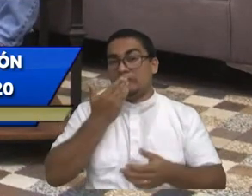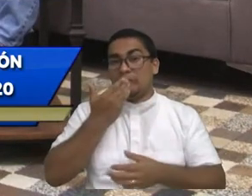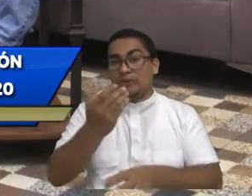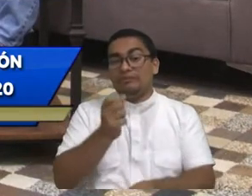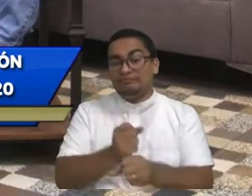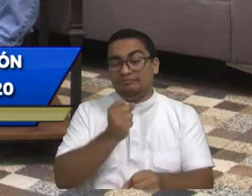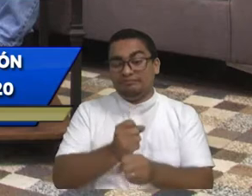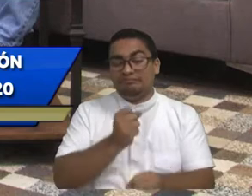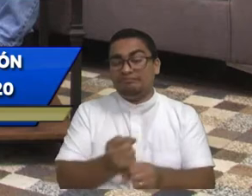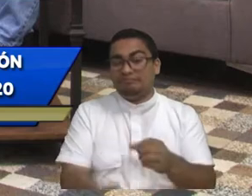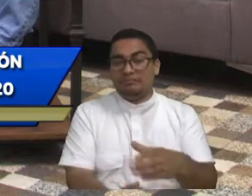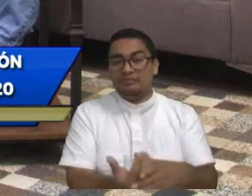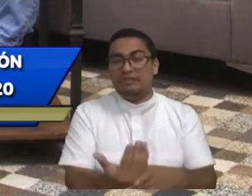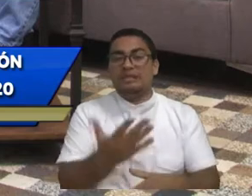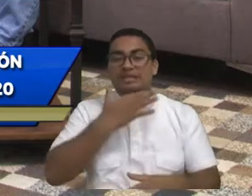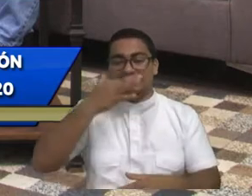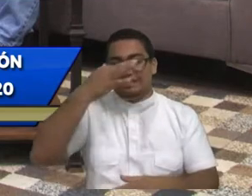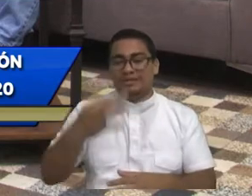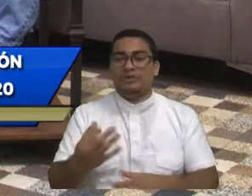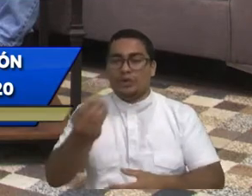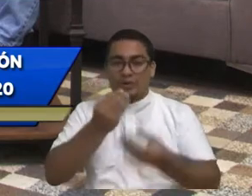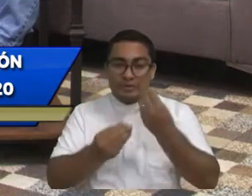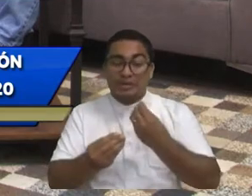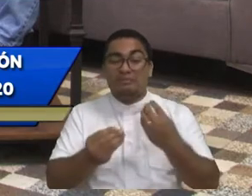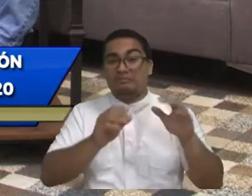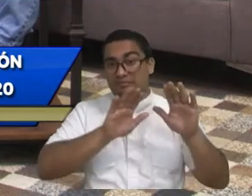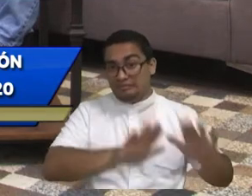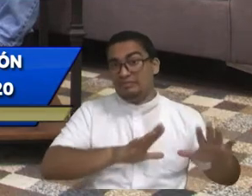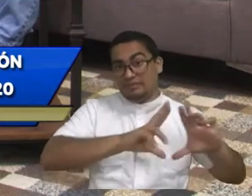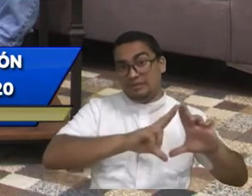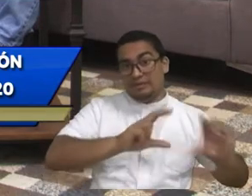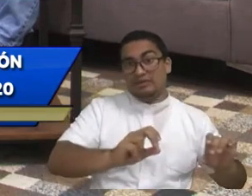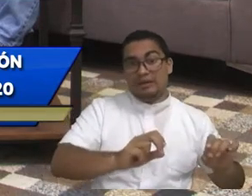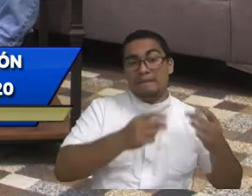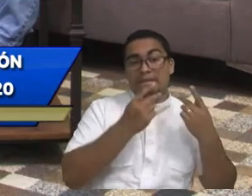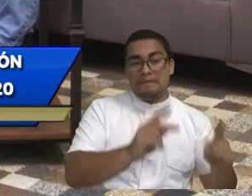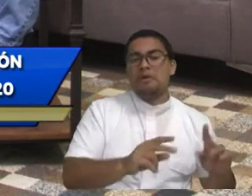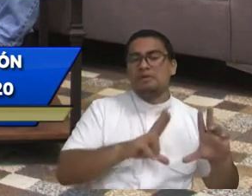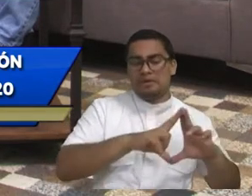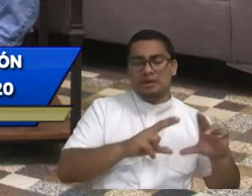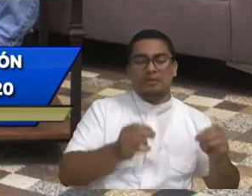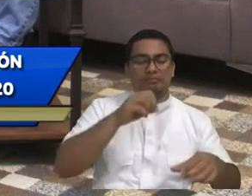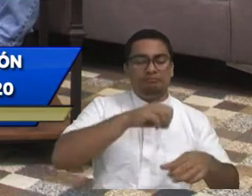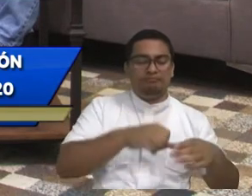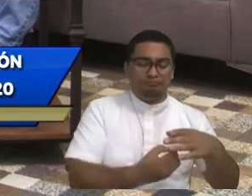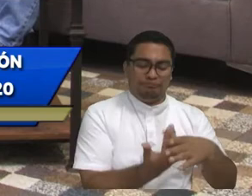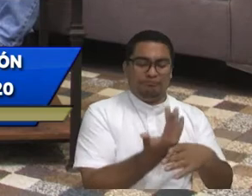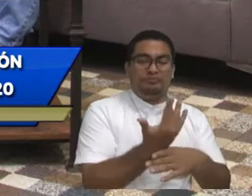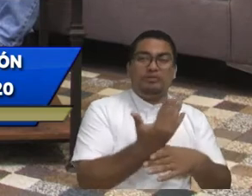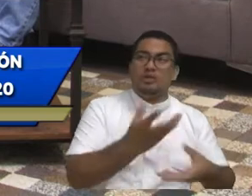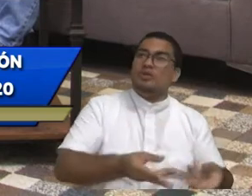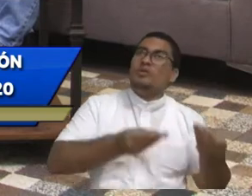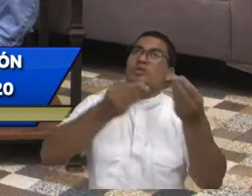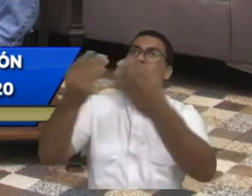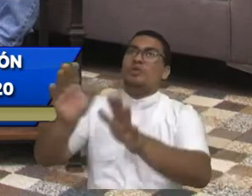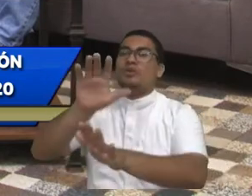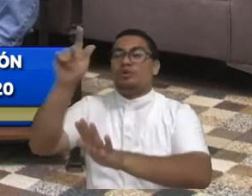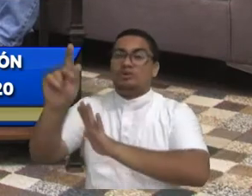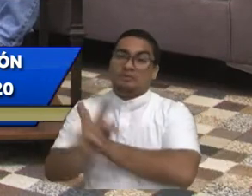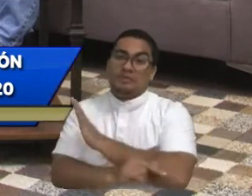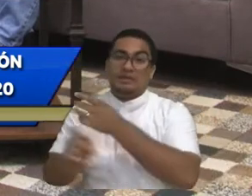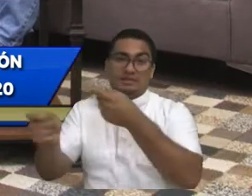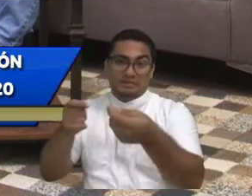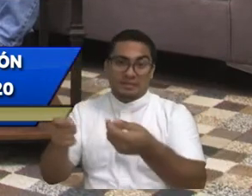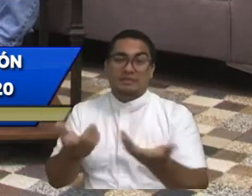entonces aseguramos nuestro alimento pero también exportamos pues esto significa un desafío un gran compromiso para nuestro